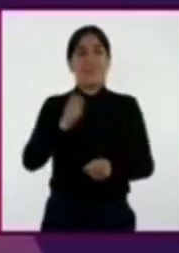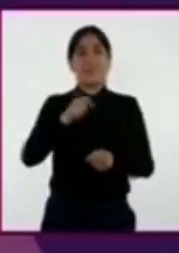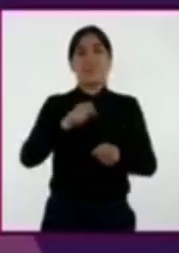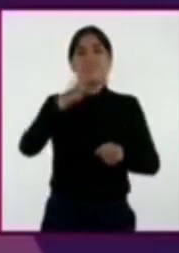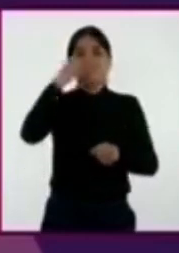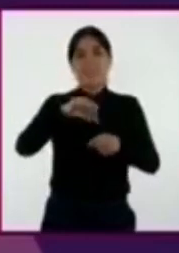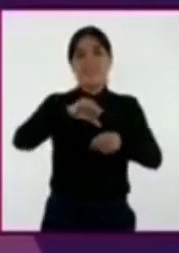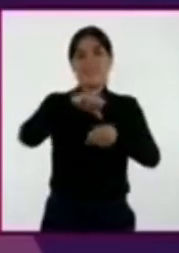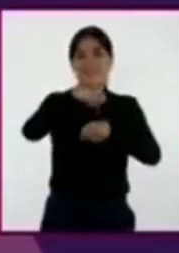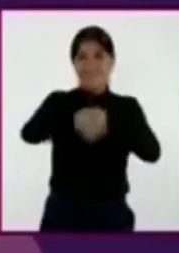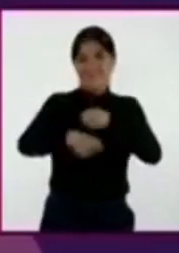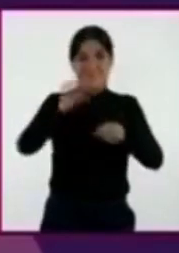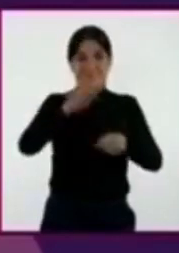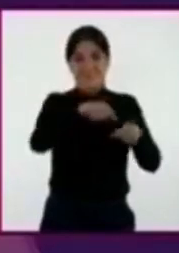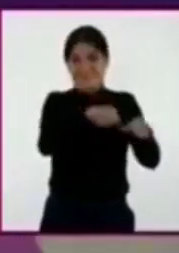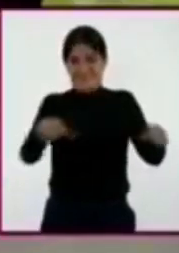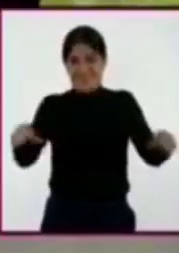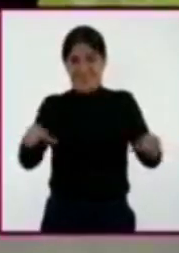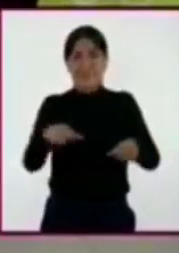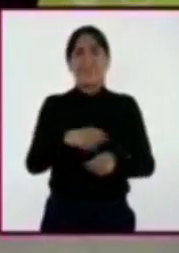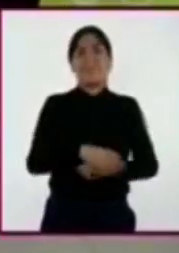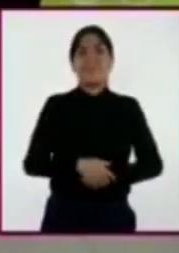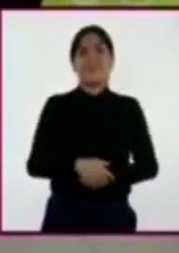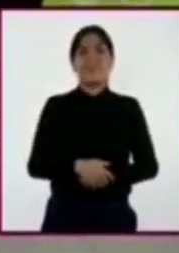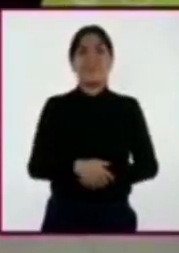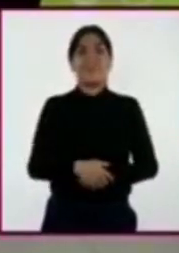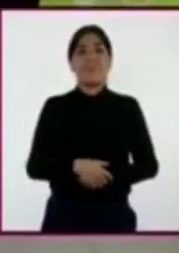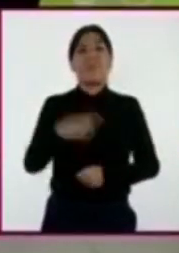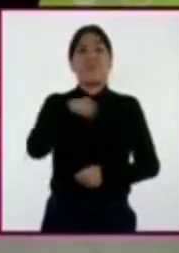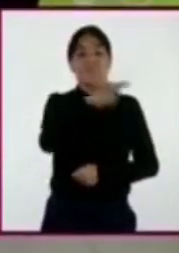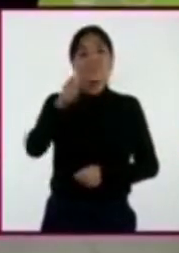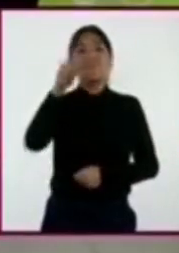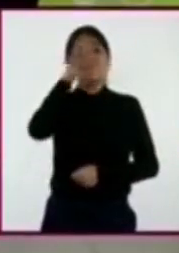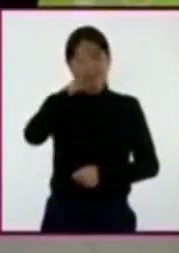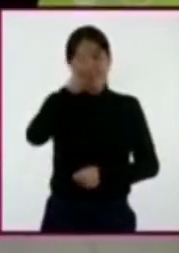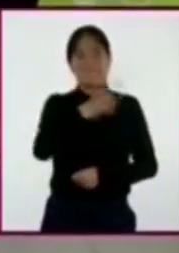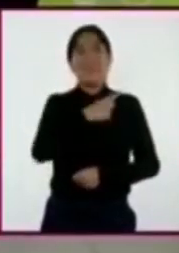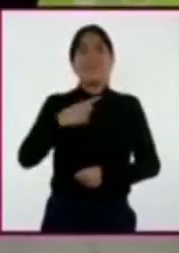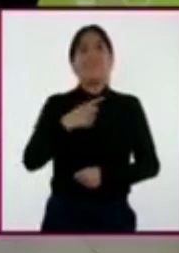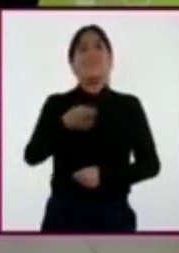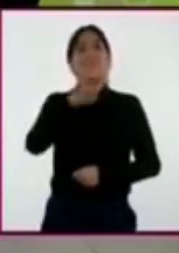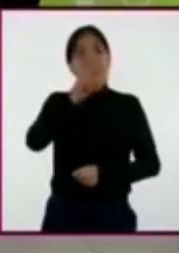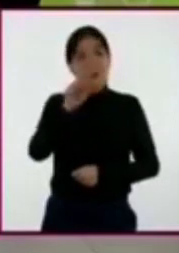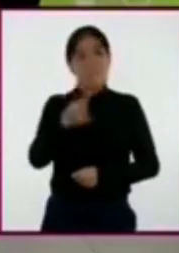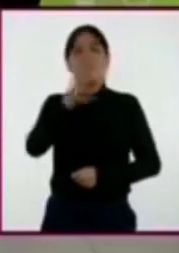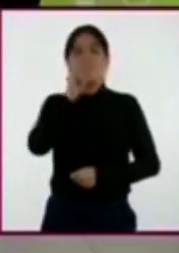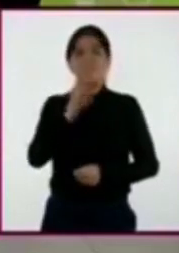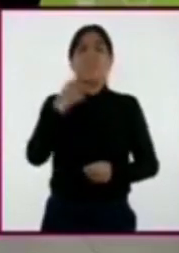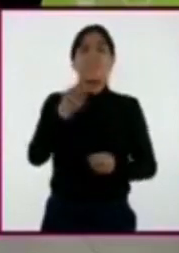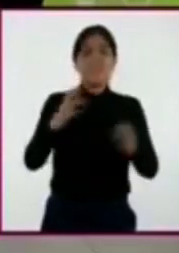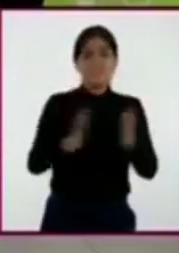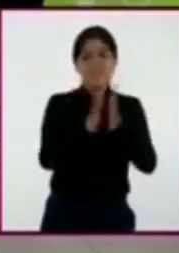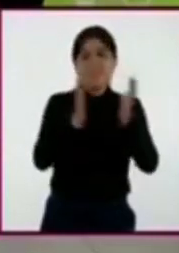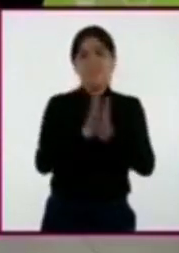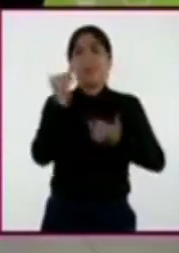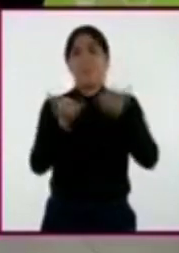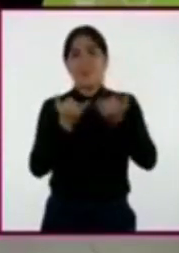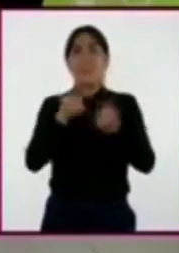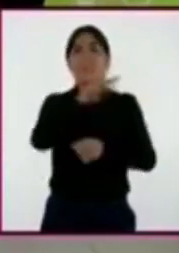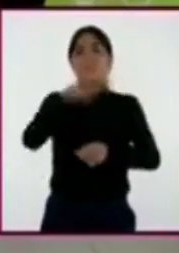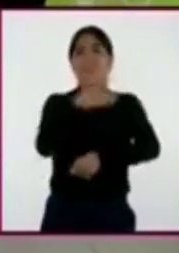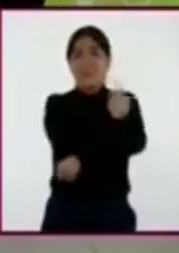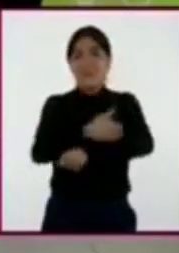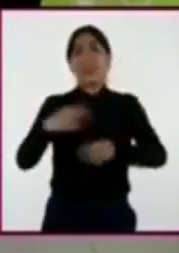para marcar en el piso. Les recomiendo que se mantengan hidratados, que practiquen estos juegos en familia, se